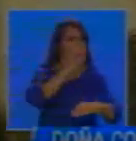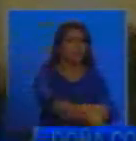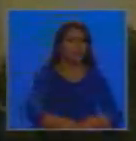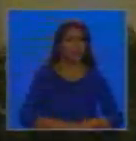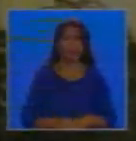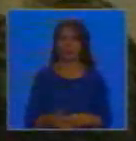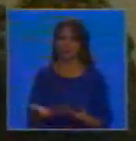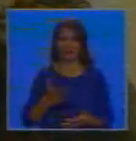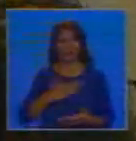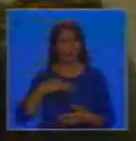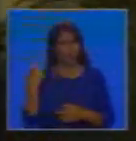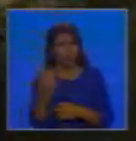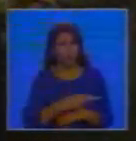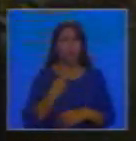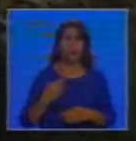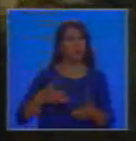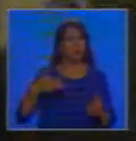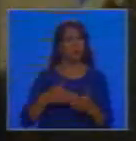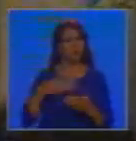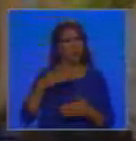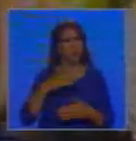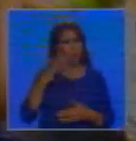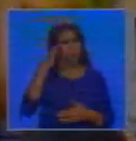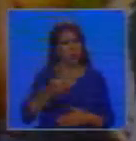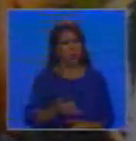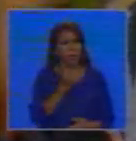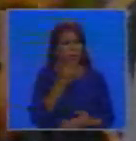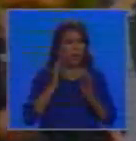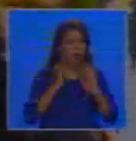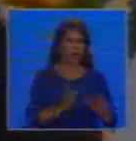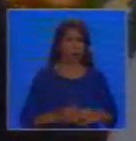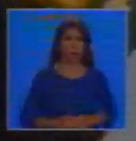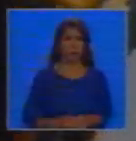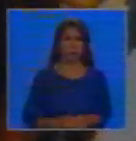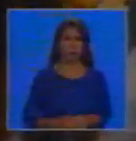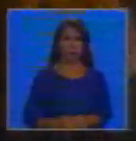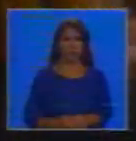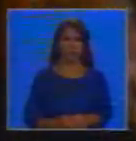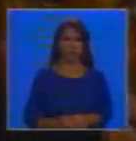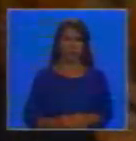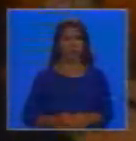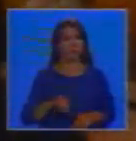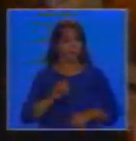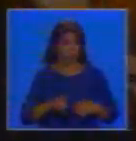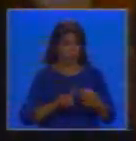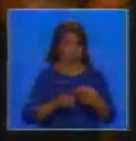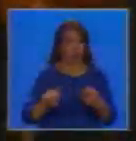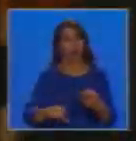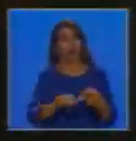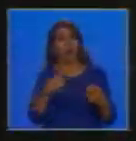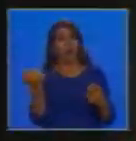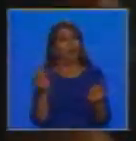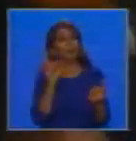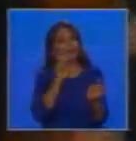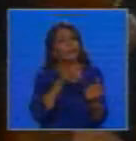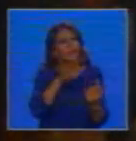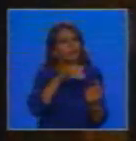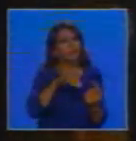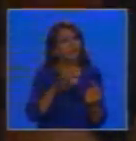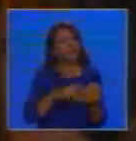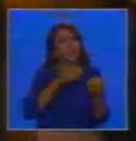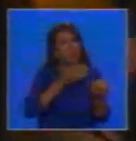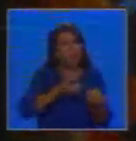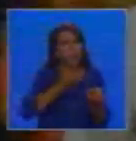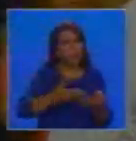guardias. Señor presidente. Todo el mundo se queda en los guardias. A la voz de su presencia, algunos más quisieron acercarse a él para contar